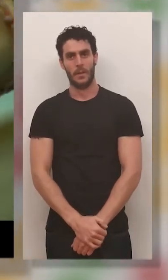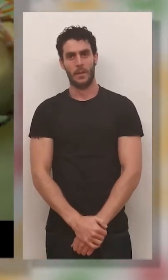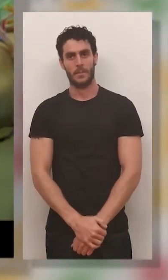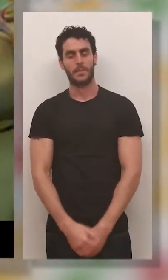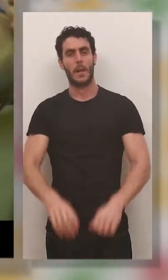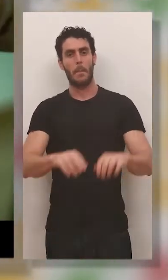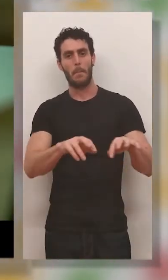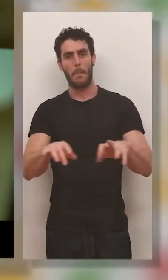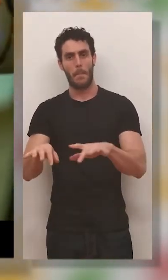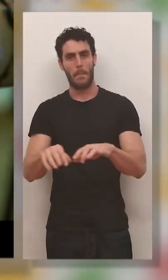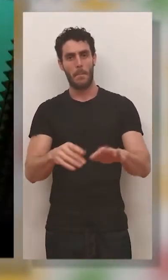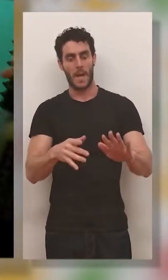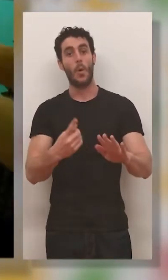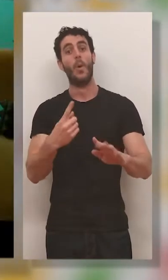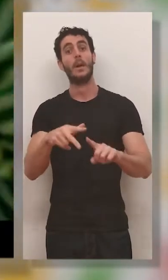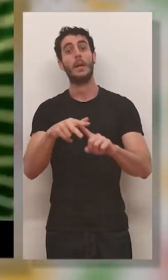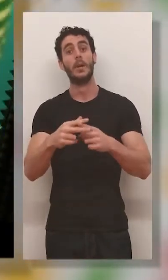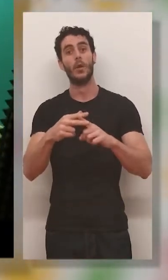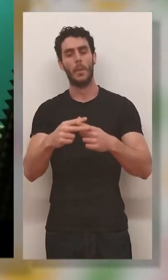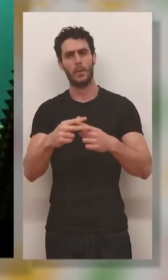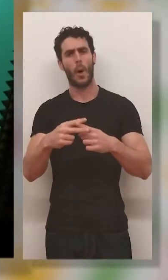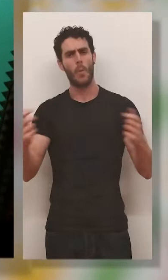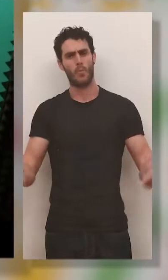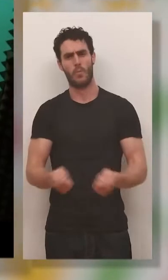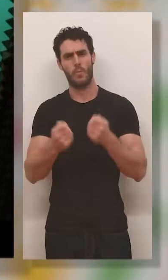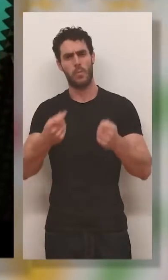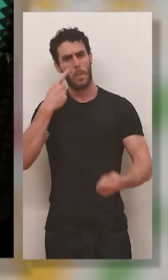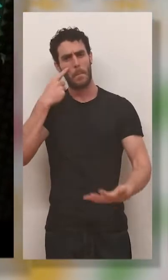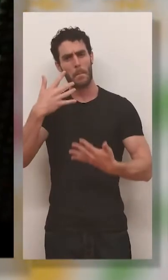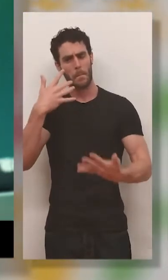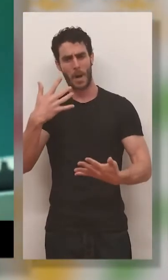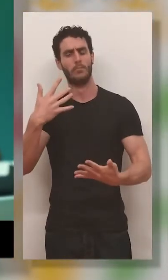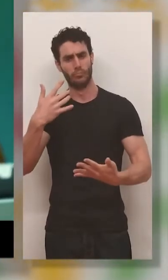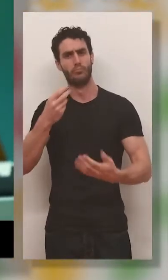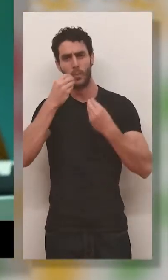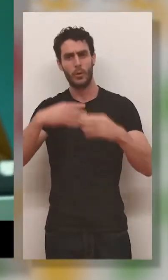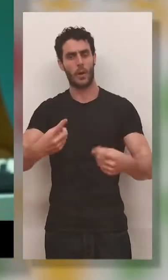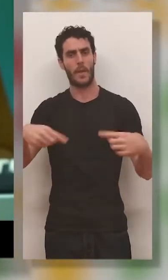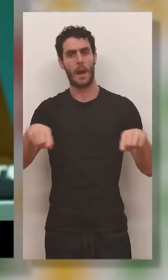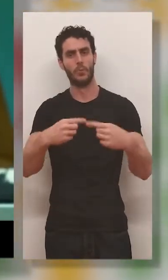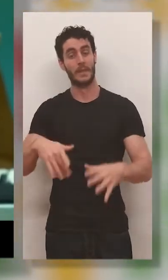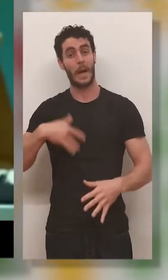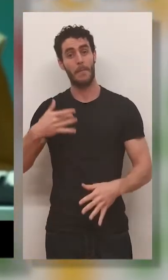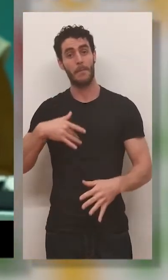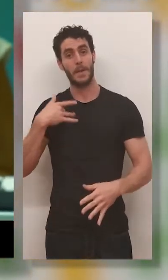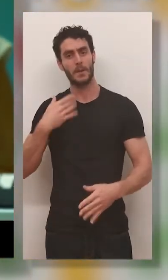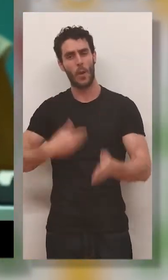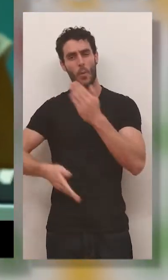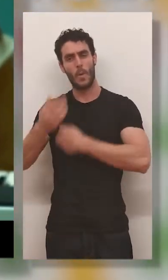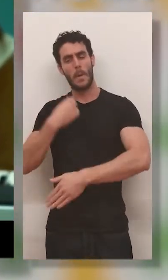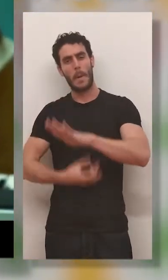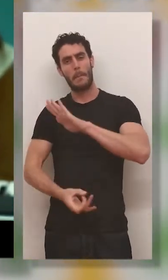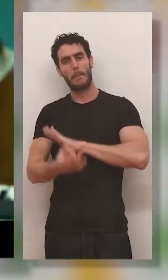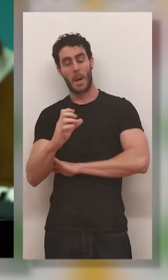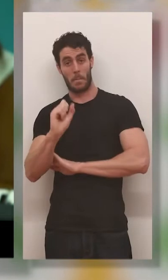El piano es uno de los instrumentos más populares e importantes de la historia de la música. Se desconoce la fecha exacta en la que se construyó el